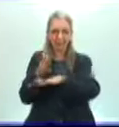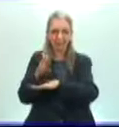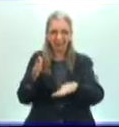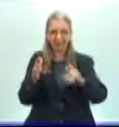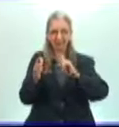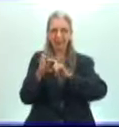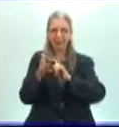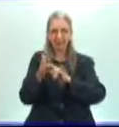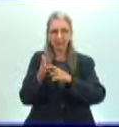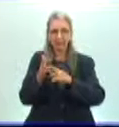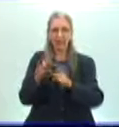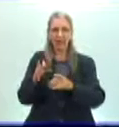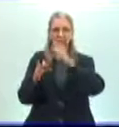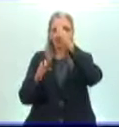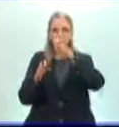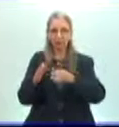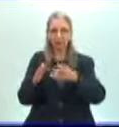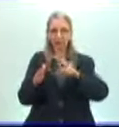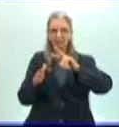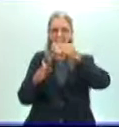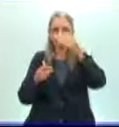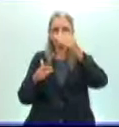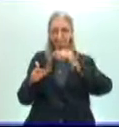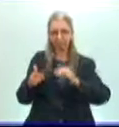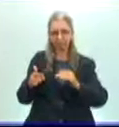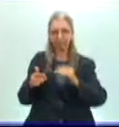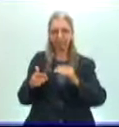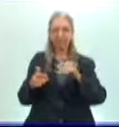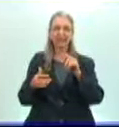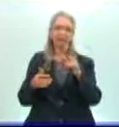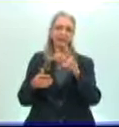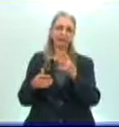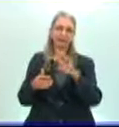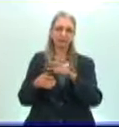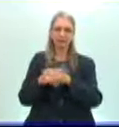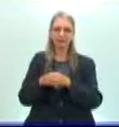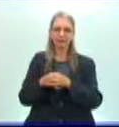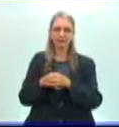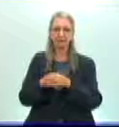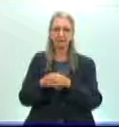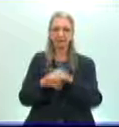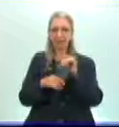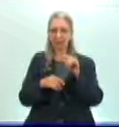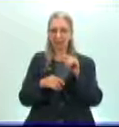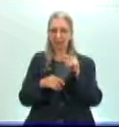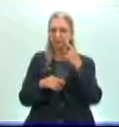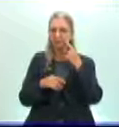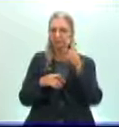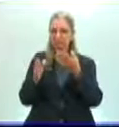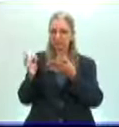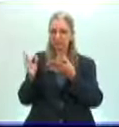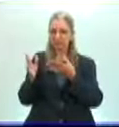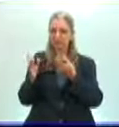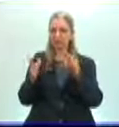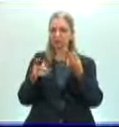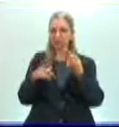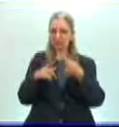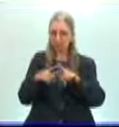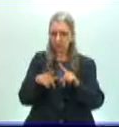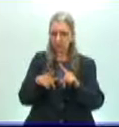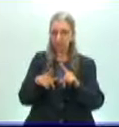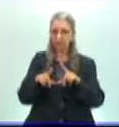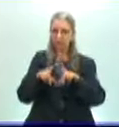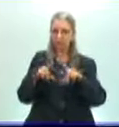entre 2. Base puede ser cualquier lado del triángulo y altura sí sería la altura relativa a este lado. Ahí se los muestro y se los voy a volver a mostrar con